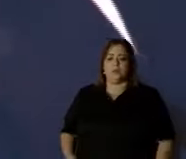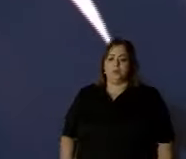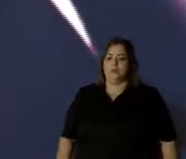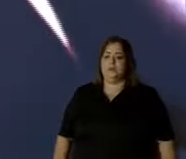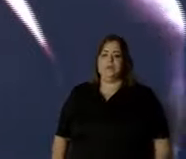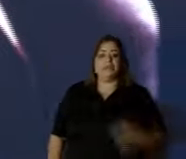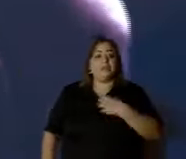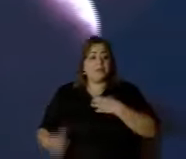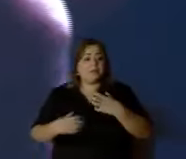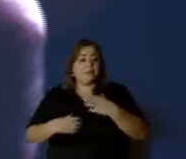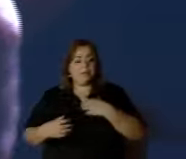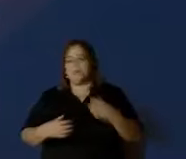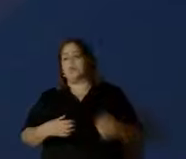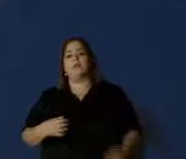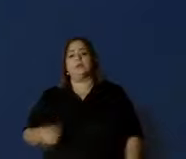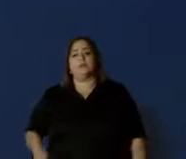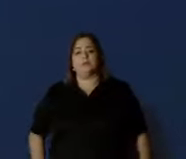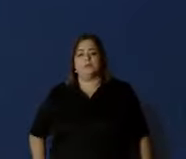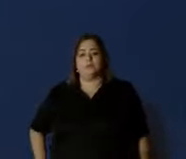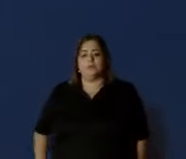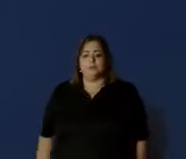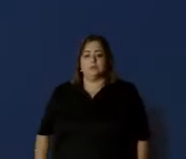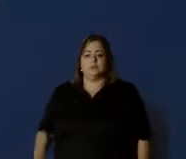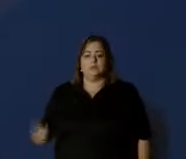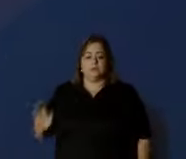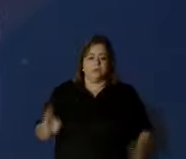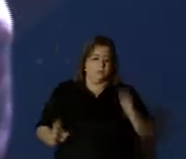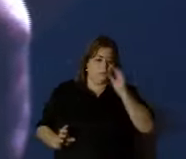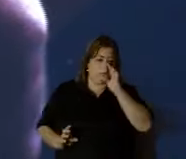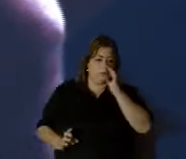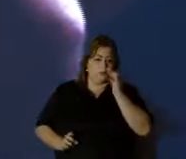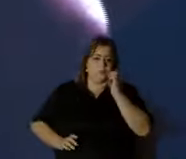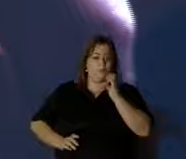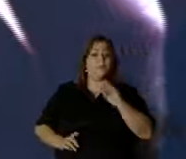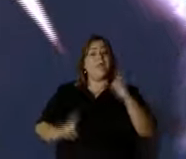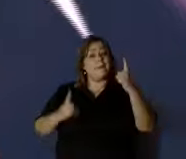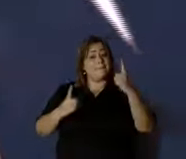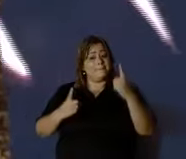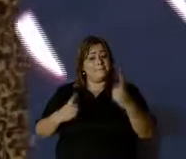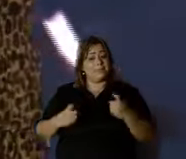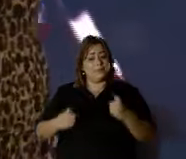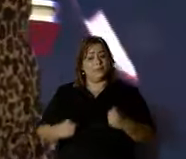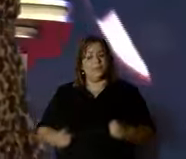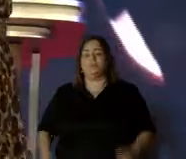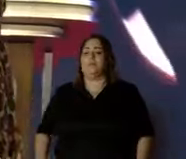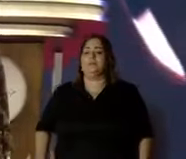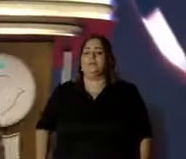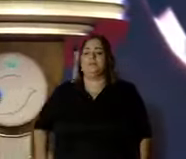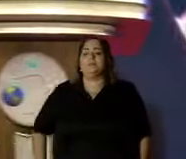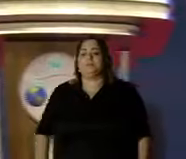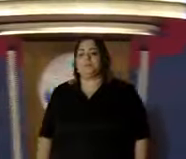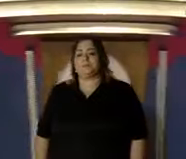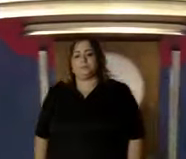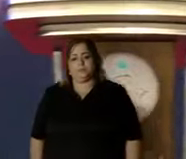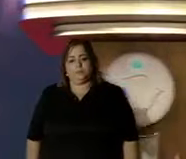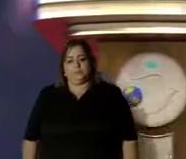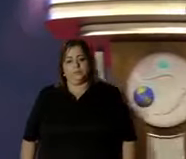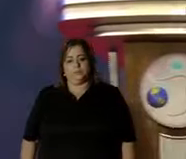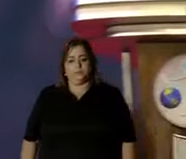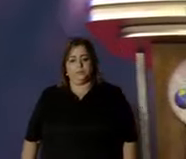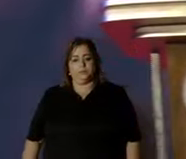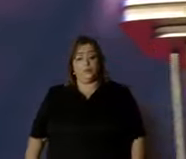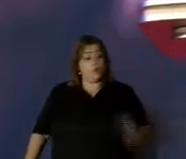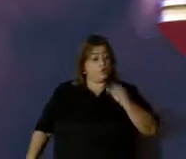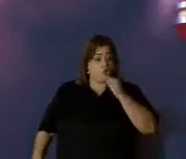pastora. Está bien malo. Y yo sé. Pregúnteme si yo he tenido alguna. Yo no me